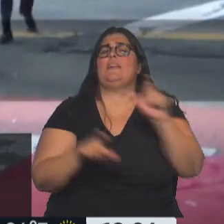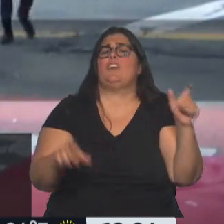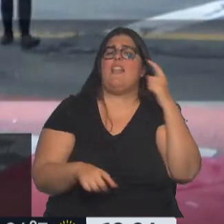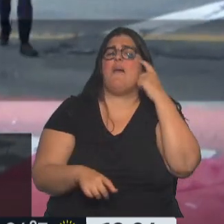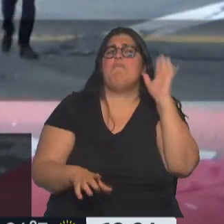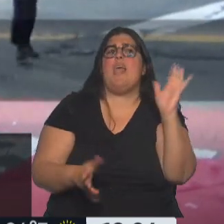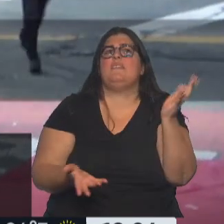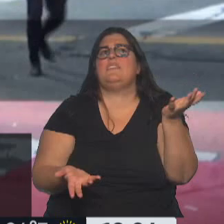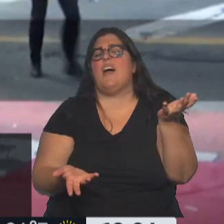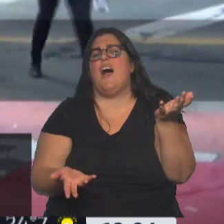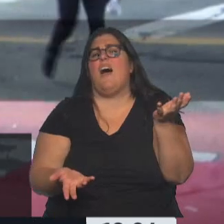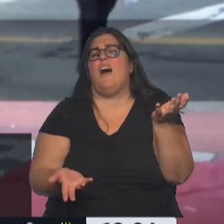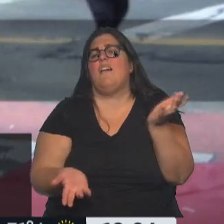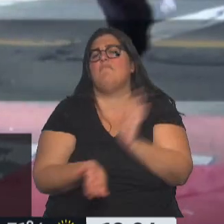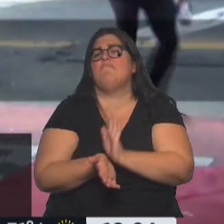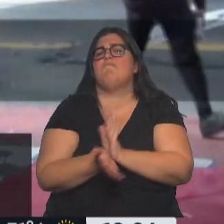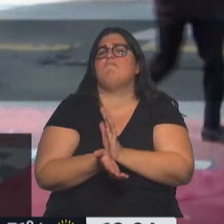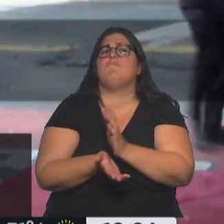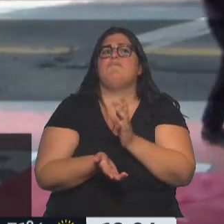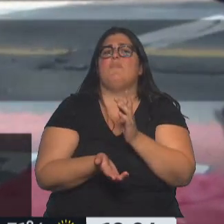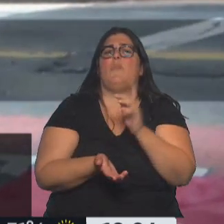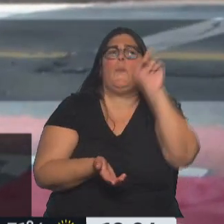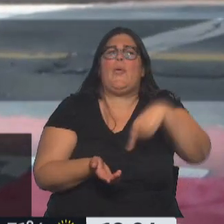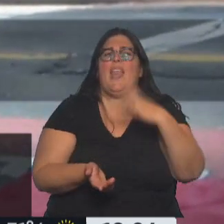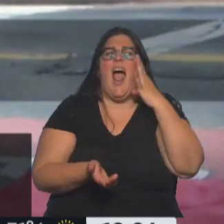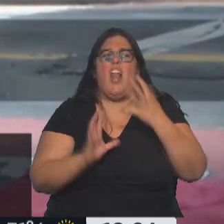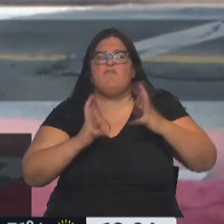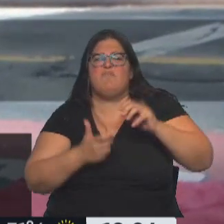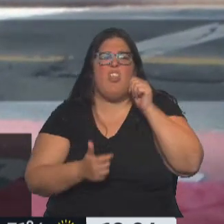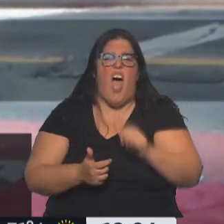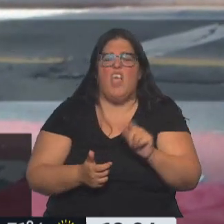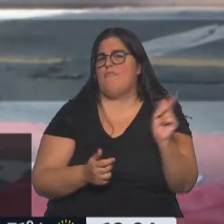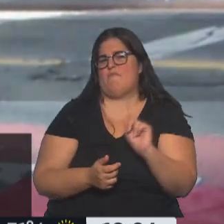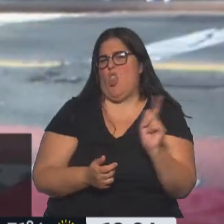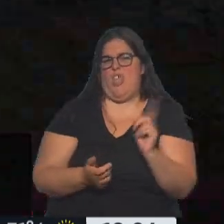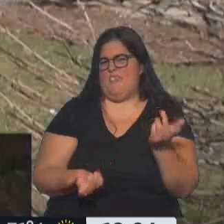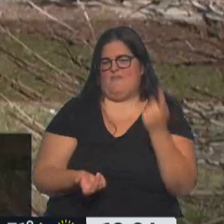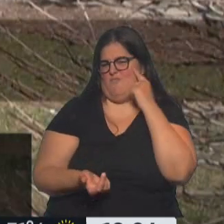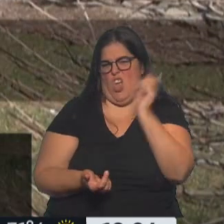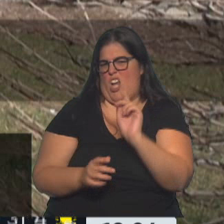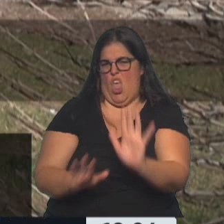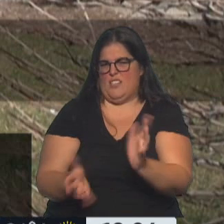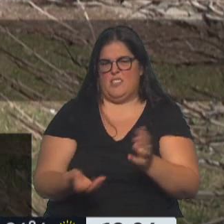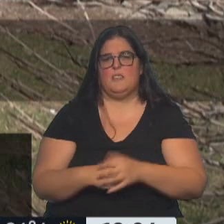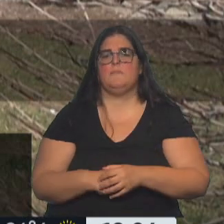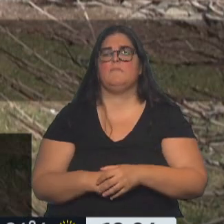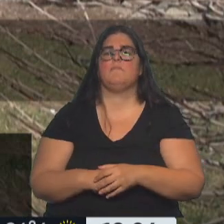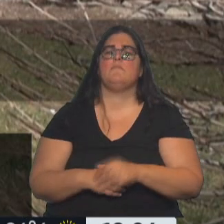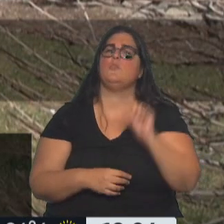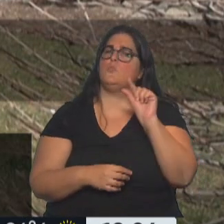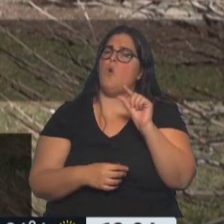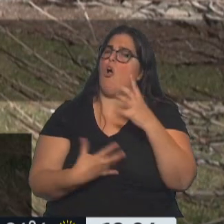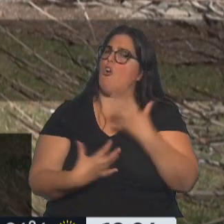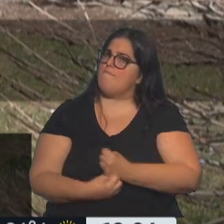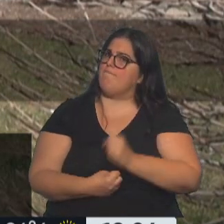don't know. I think people are just assuming that it's doing harm, and I don't think that that's true or appropriate. Yeah, I mean, it's a little bit disappointing,